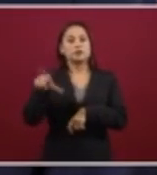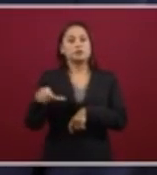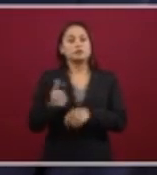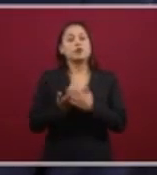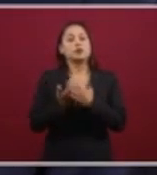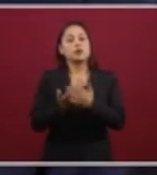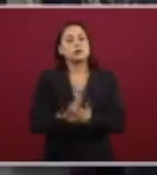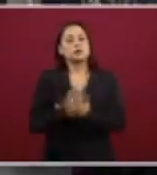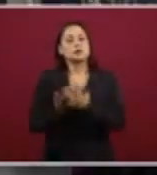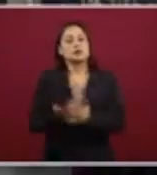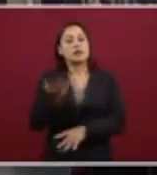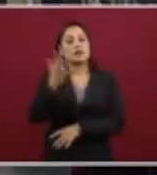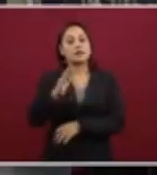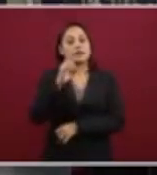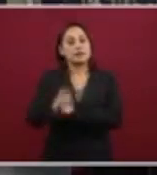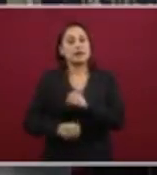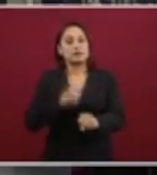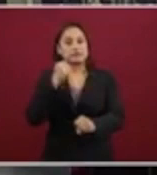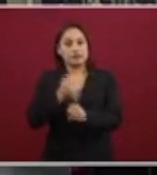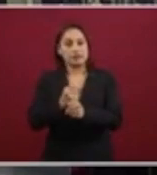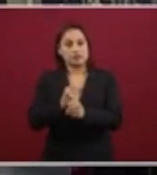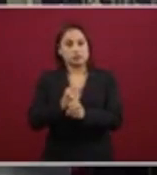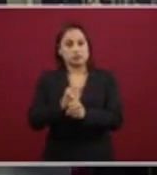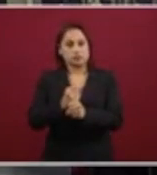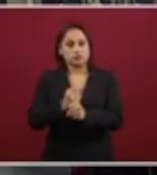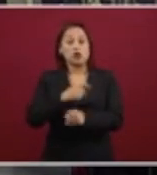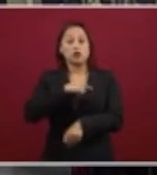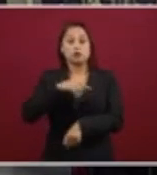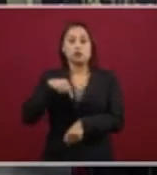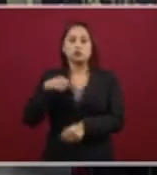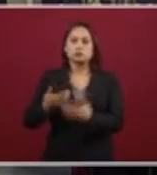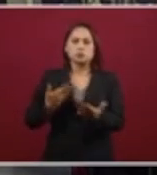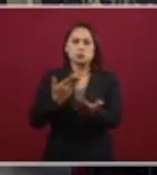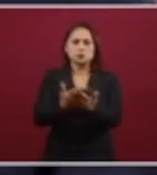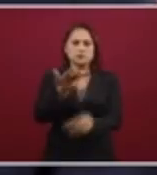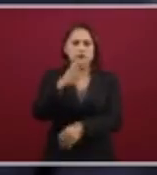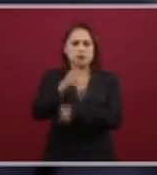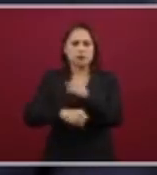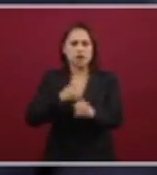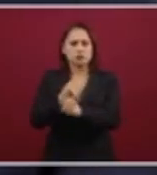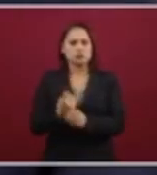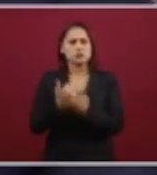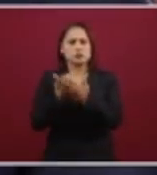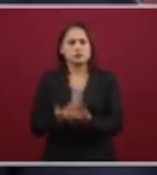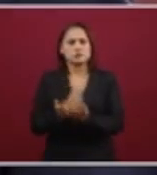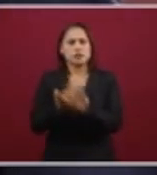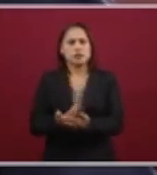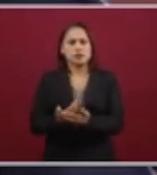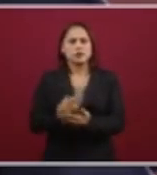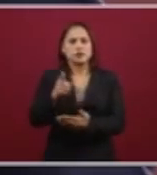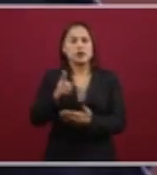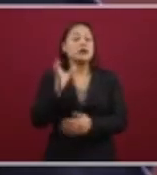iniciativa. En la Cámara de Diputados le bajaron a 5 y en la Cámara de Senadores